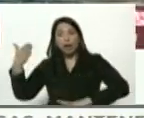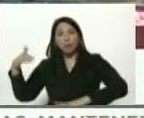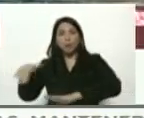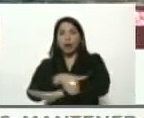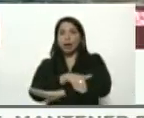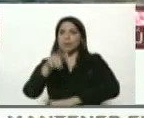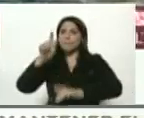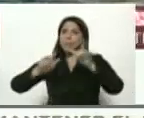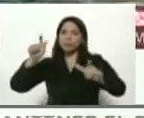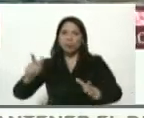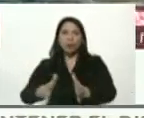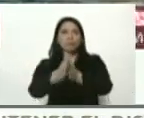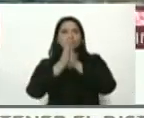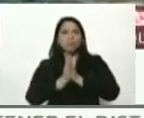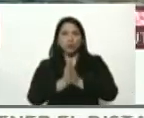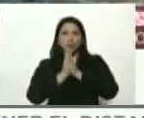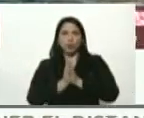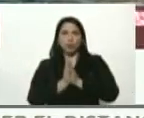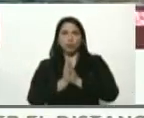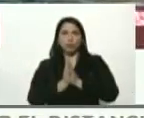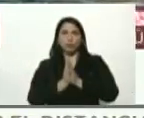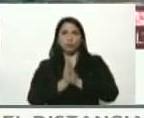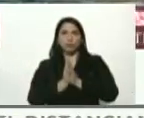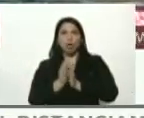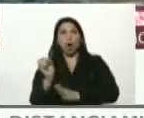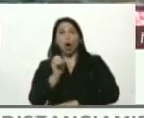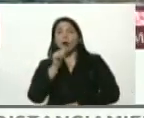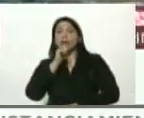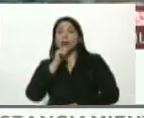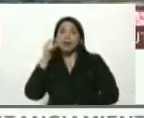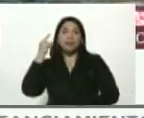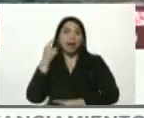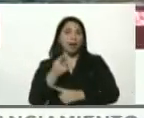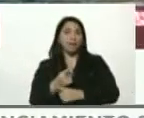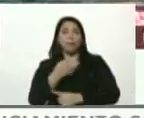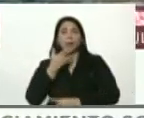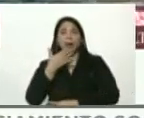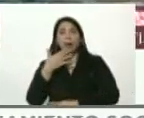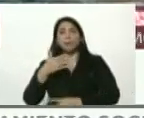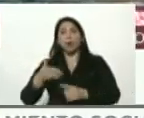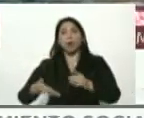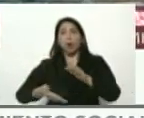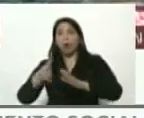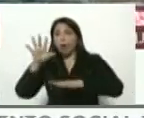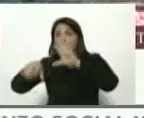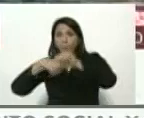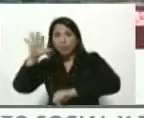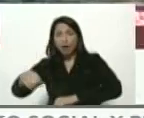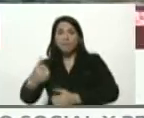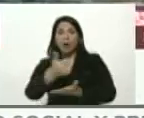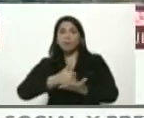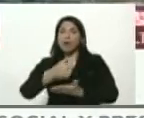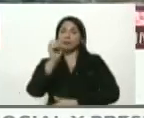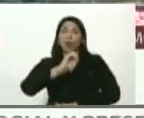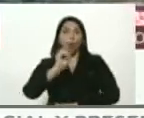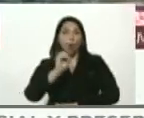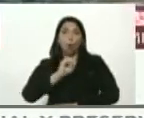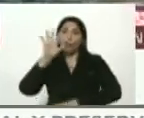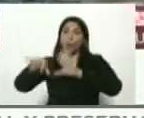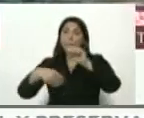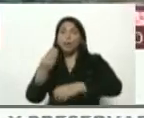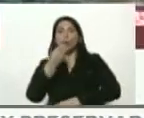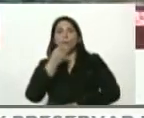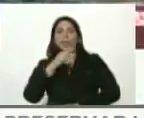las personas que están excepcionadas o quienes tienen que ir a una farmacia o a proveerse de